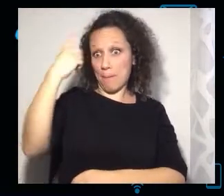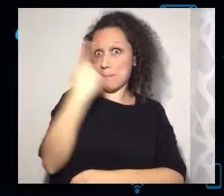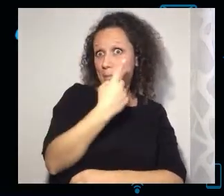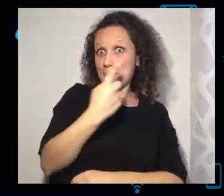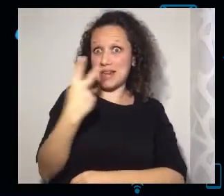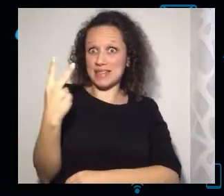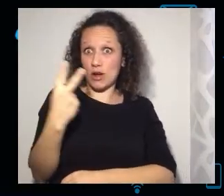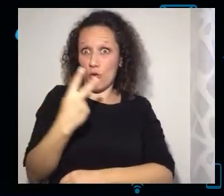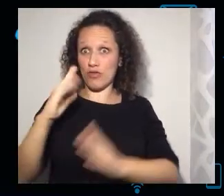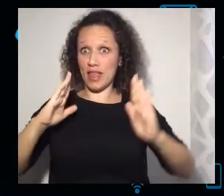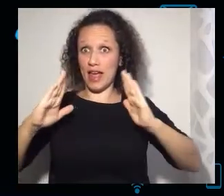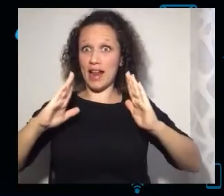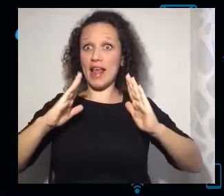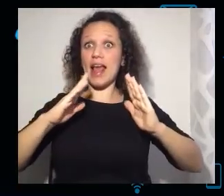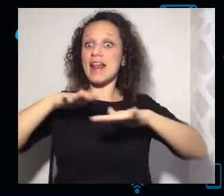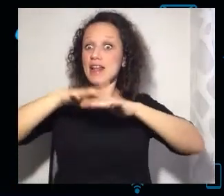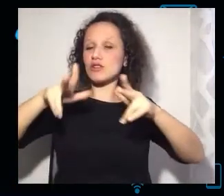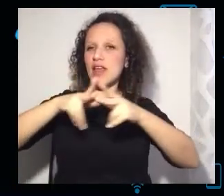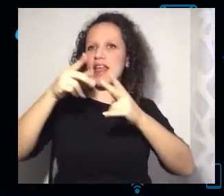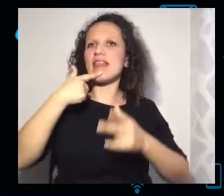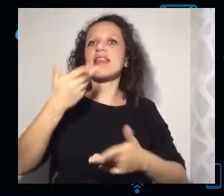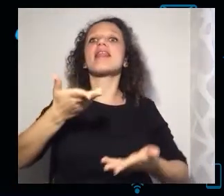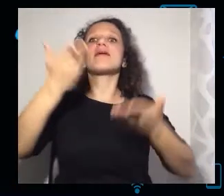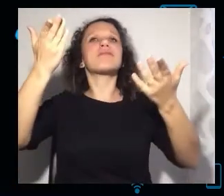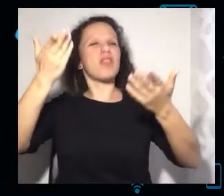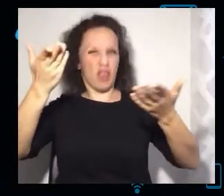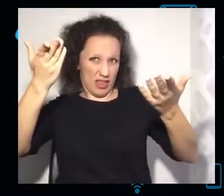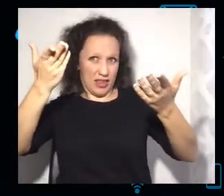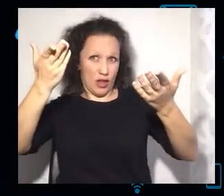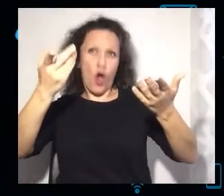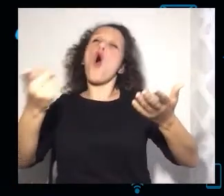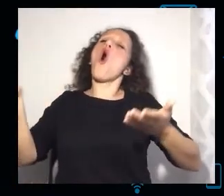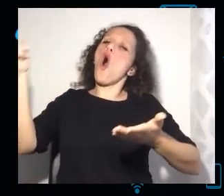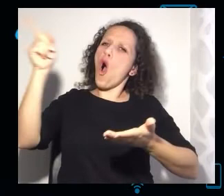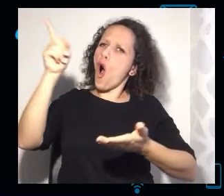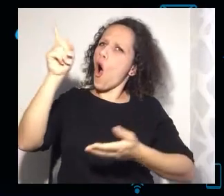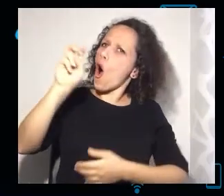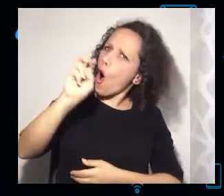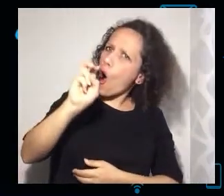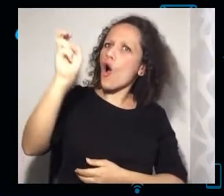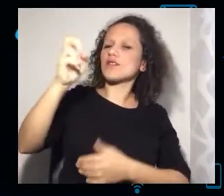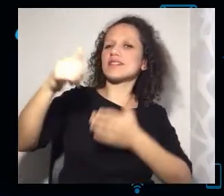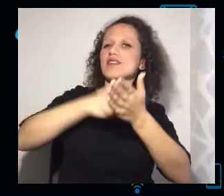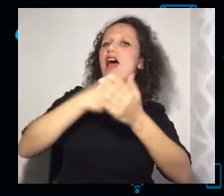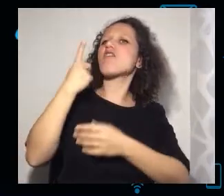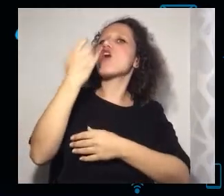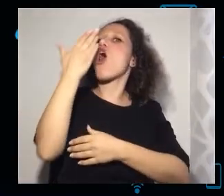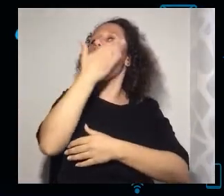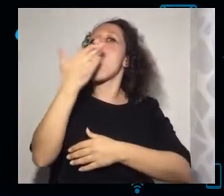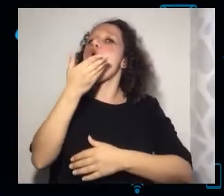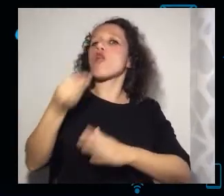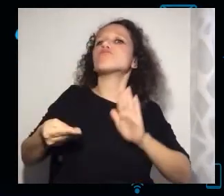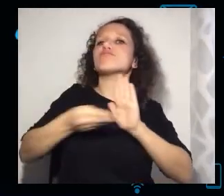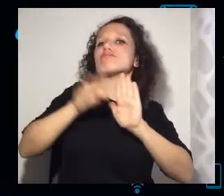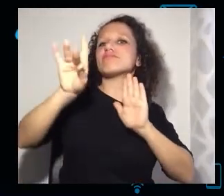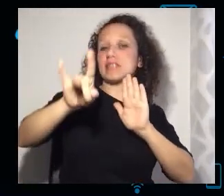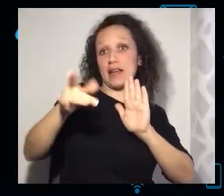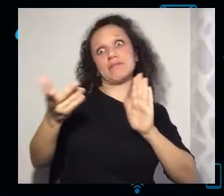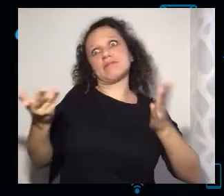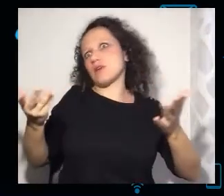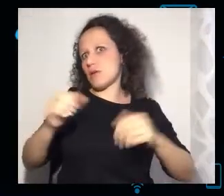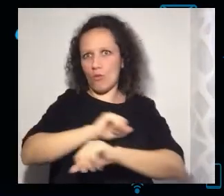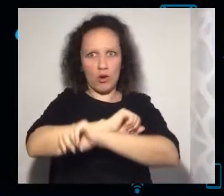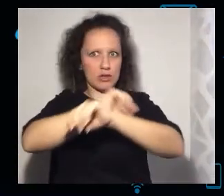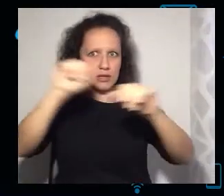en las redes sociales aquí tenemos otra asignatura necesaria para el colecciono es esa es cierto no podemos ir poblando los